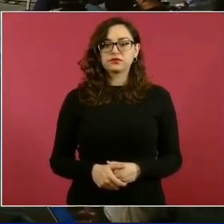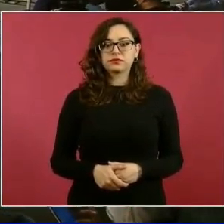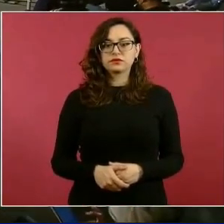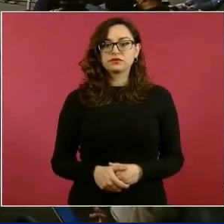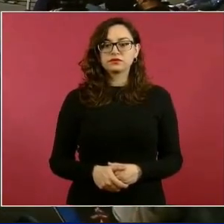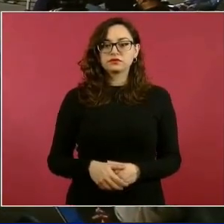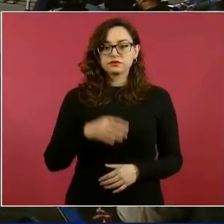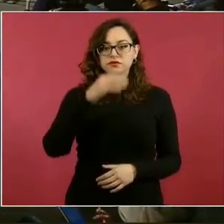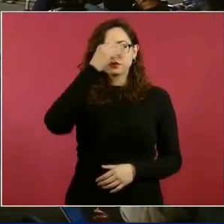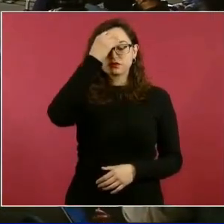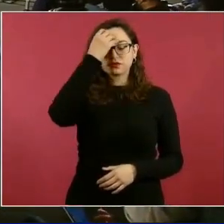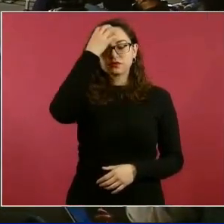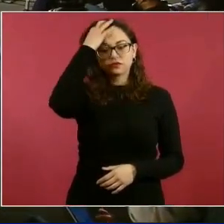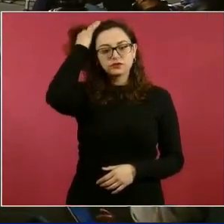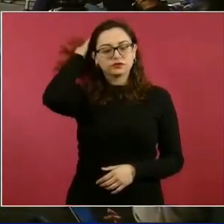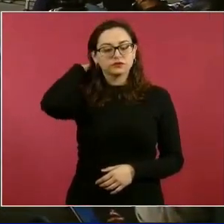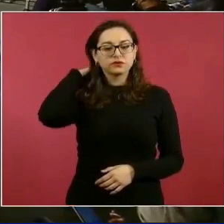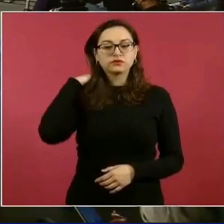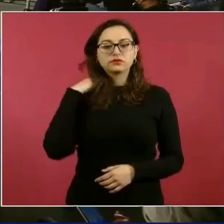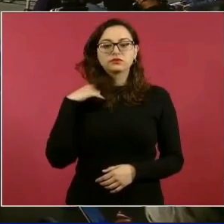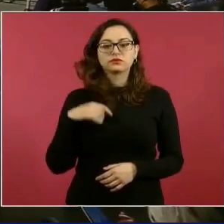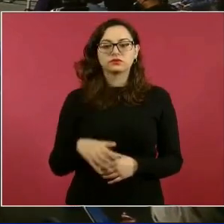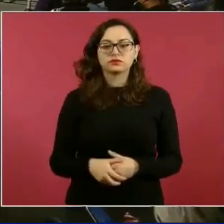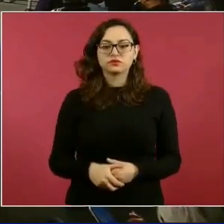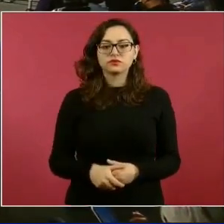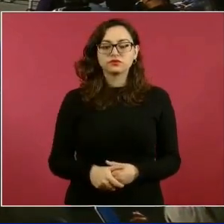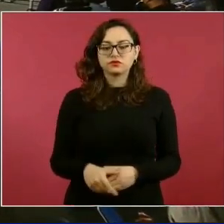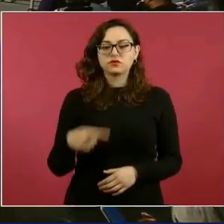reforma al Poder Judicial,